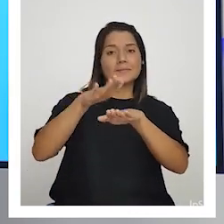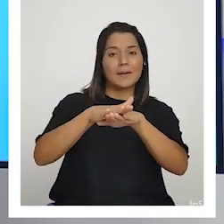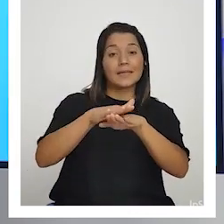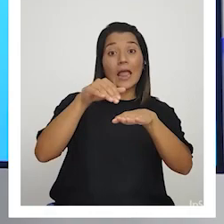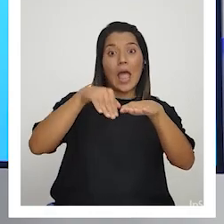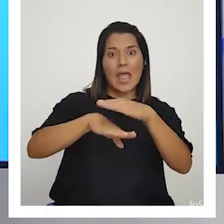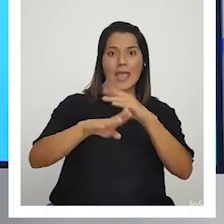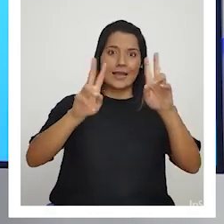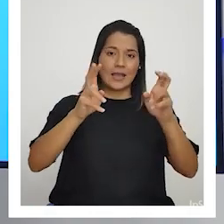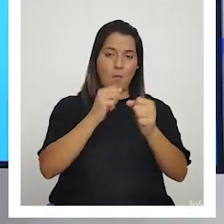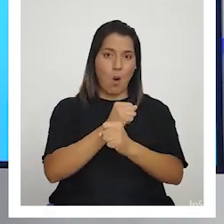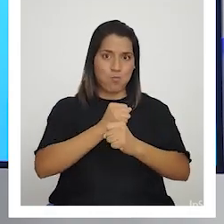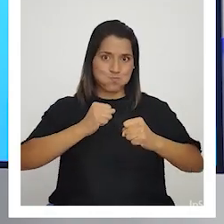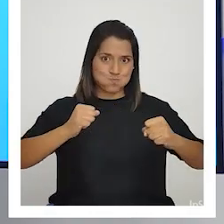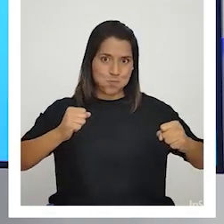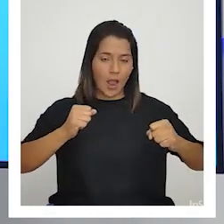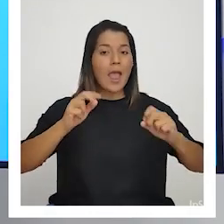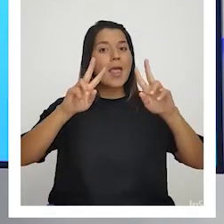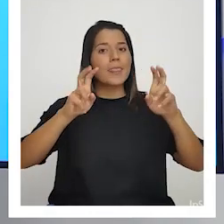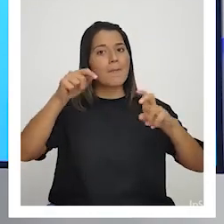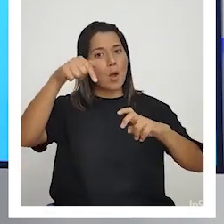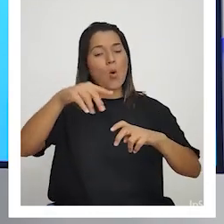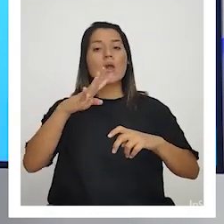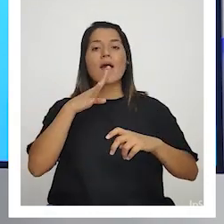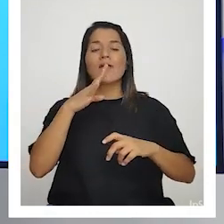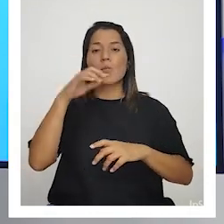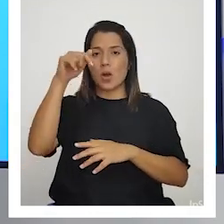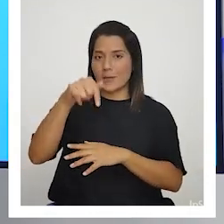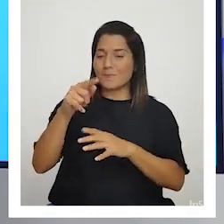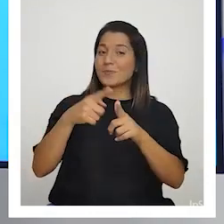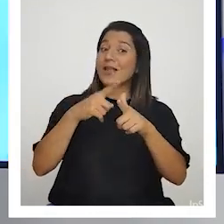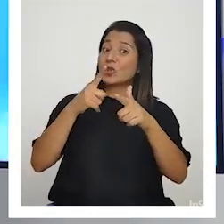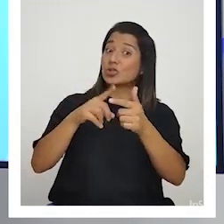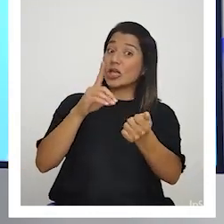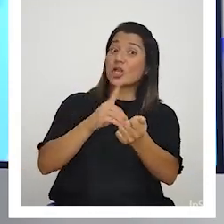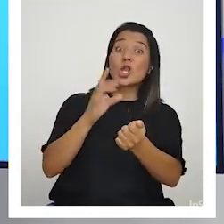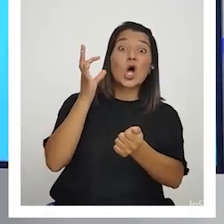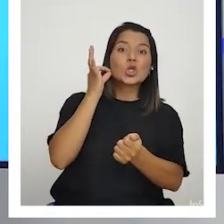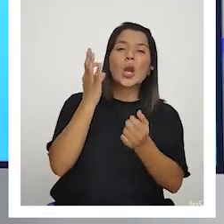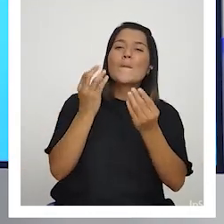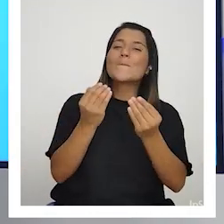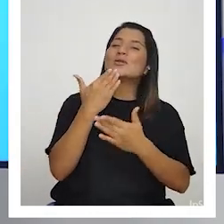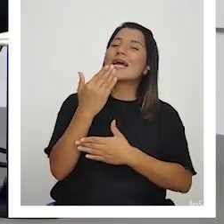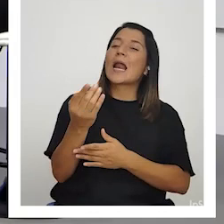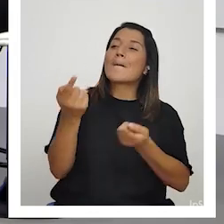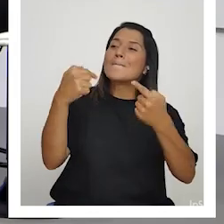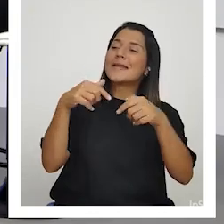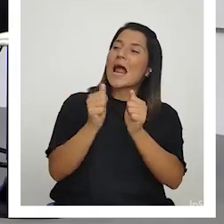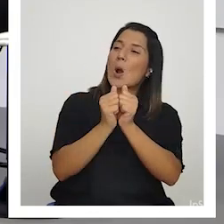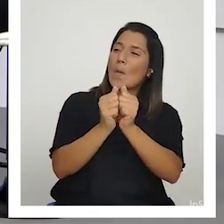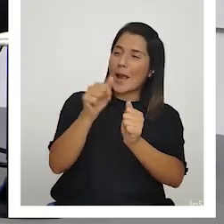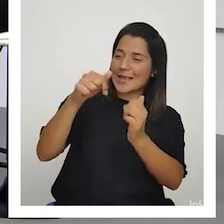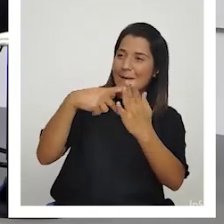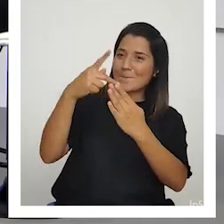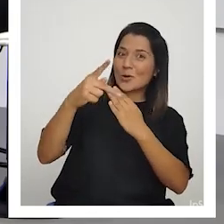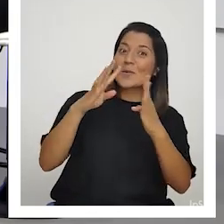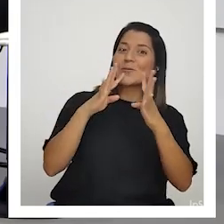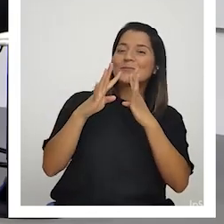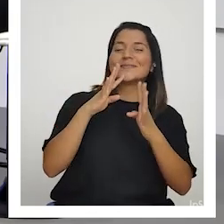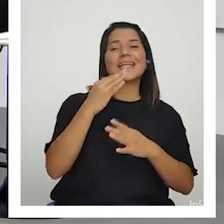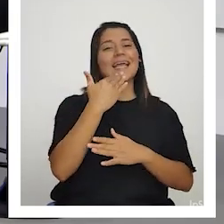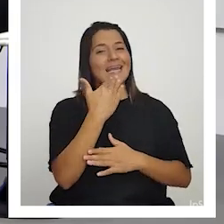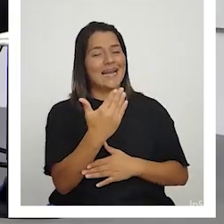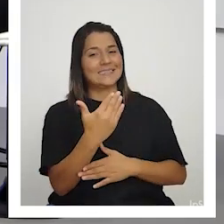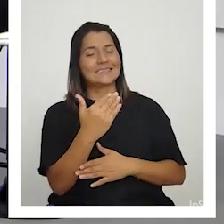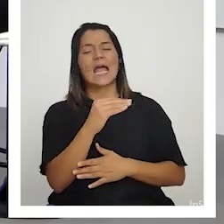tema que nos trae el día de hoy acá en el programa Conversamos. Así que, doctora, muchísimas gracias por acompañarnos acá en el programa Conversamos, y en un